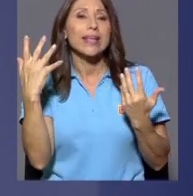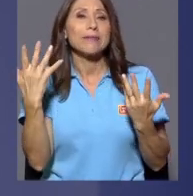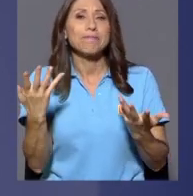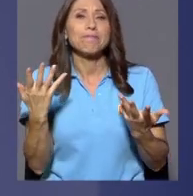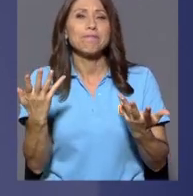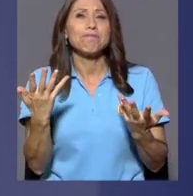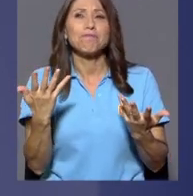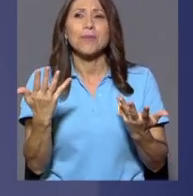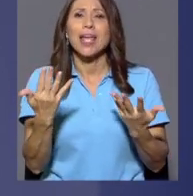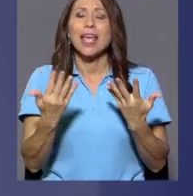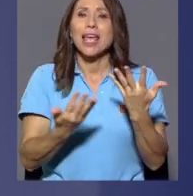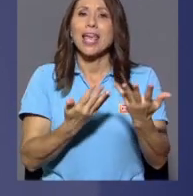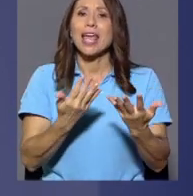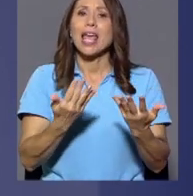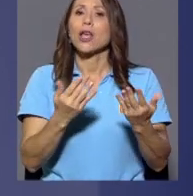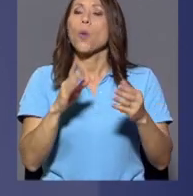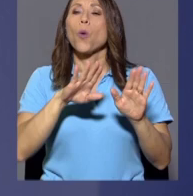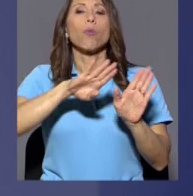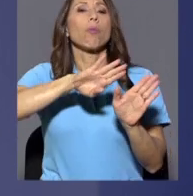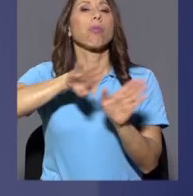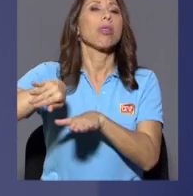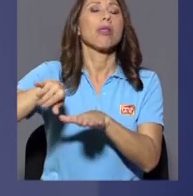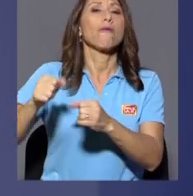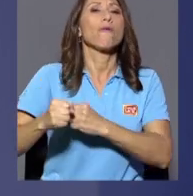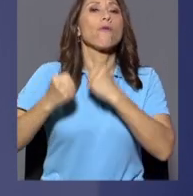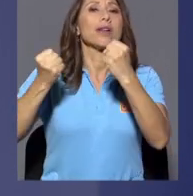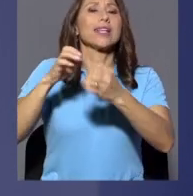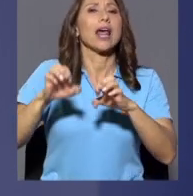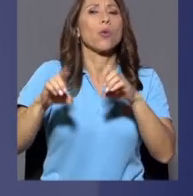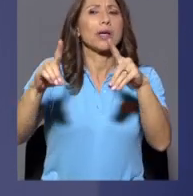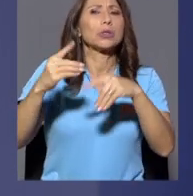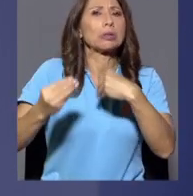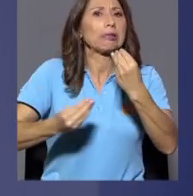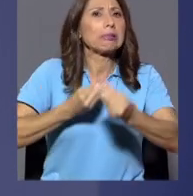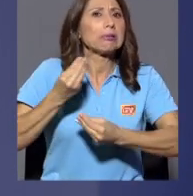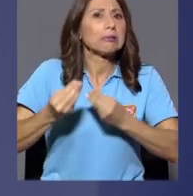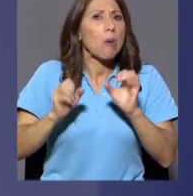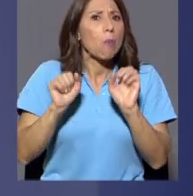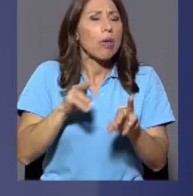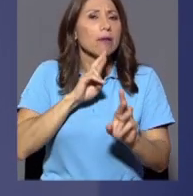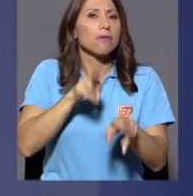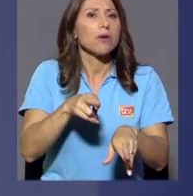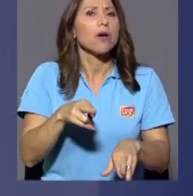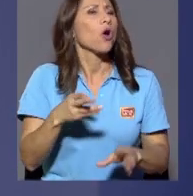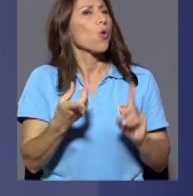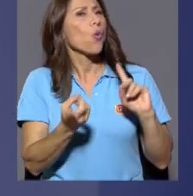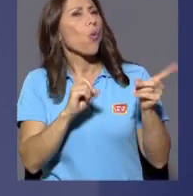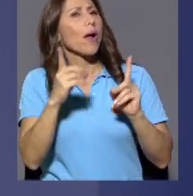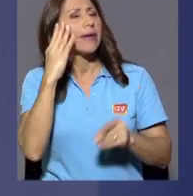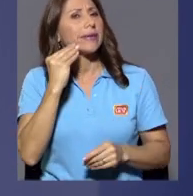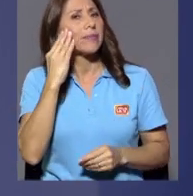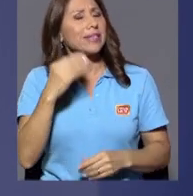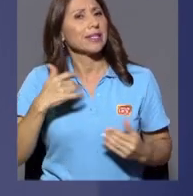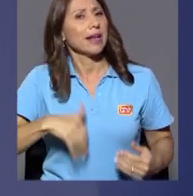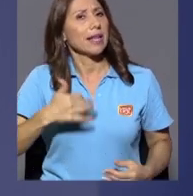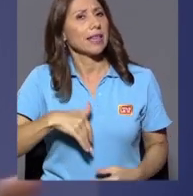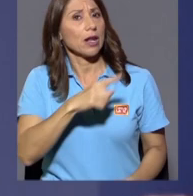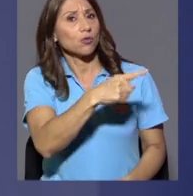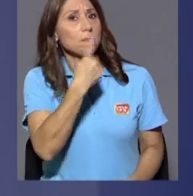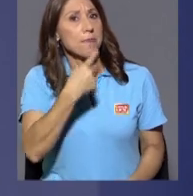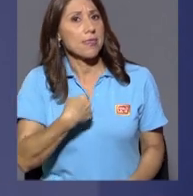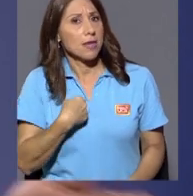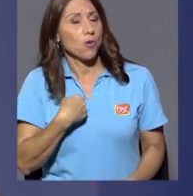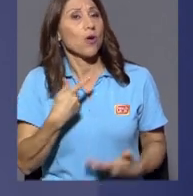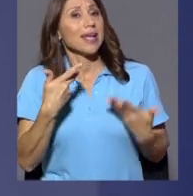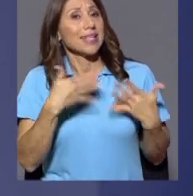de algún modo es potenciar la educación cuál es la experiencia en argentina que usted me comentaba inclusive que a nivel de